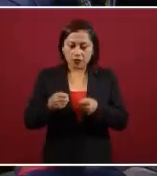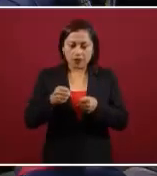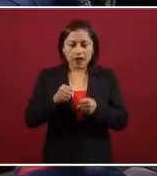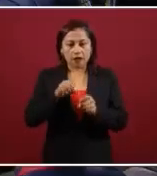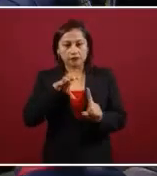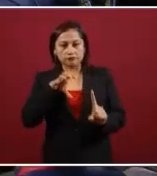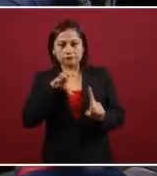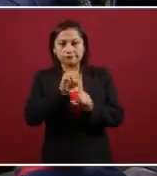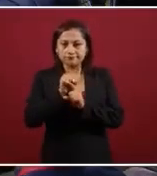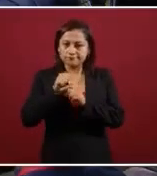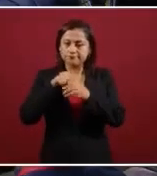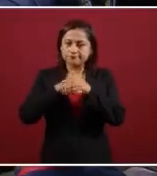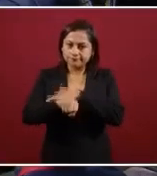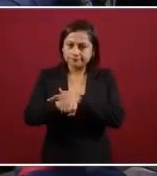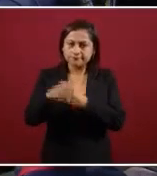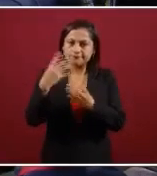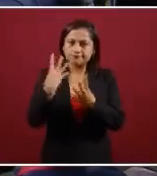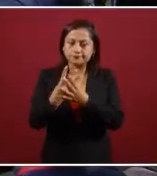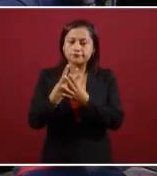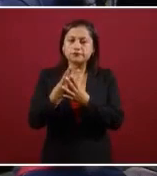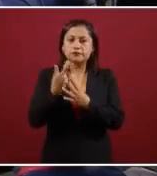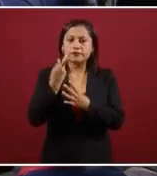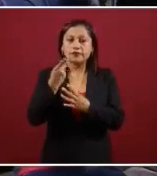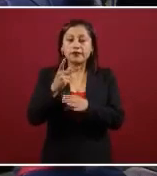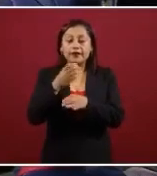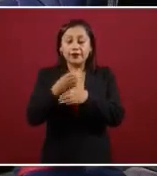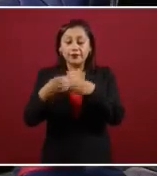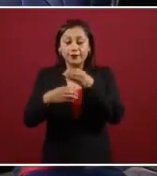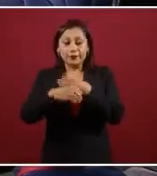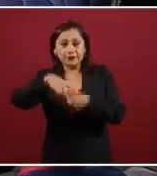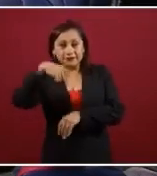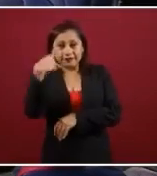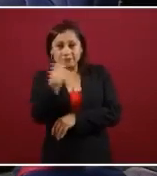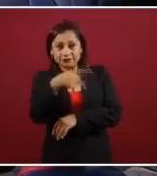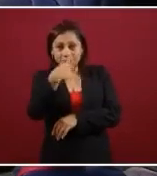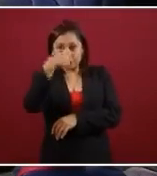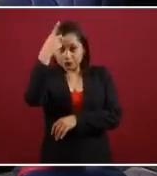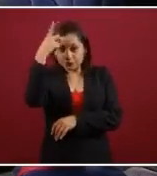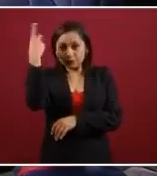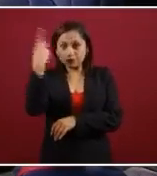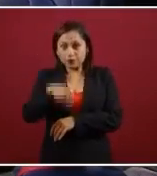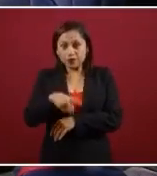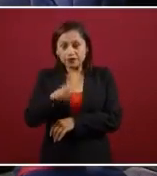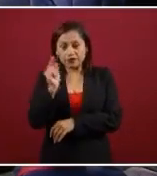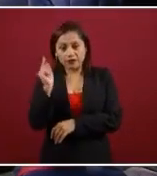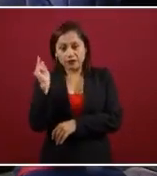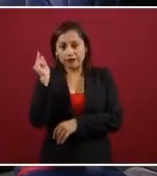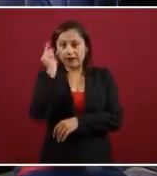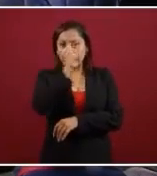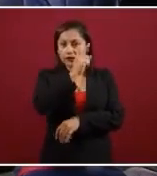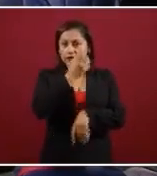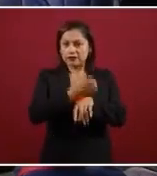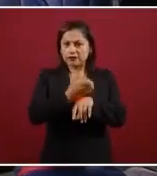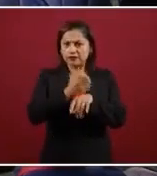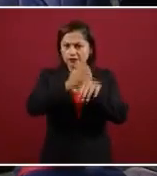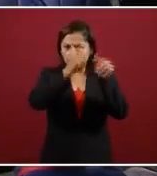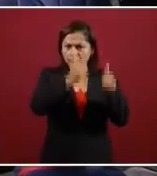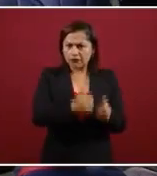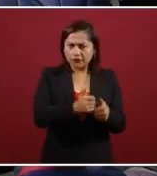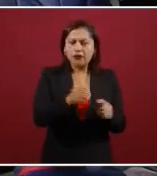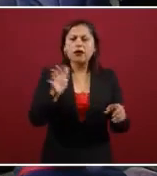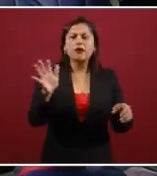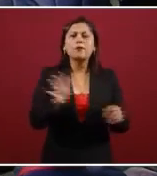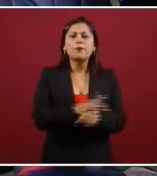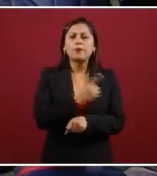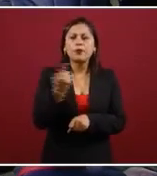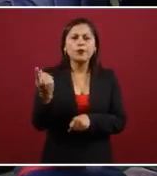pero también esos bienes, ¿por qué se van a quedar allá? Esos bienes hay que jalarlos, hay que